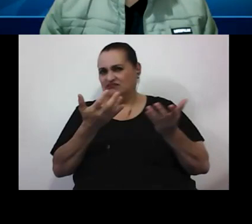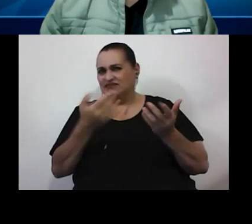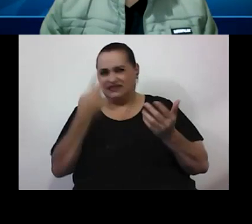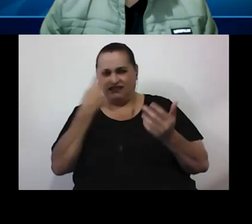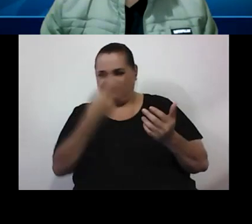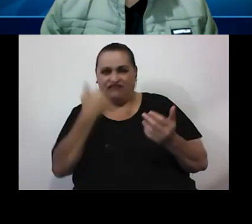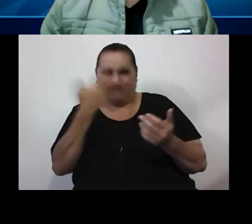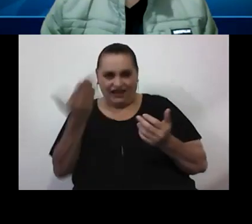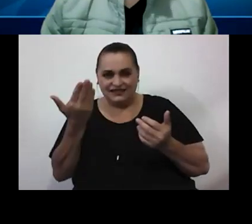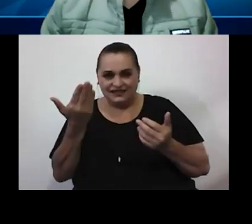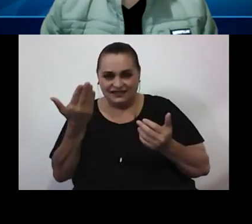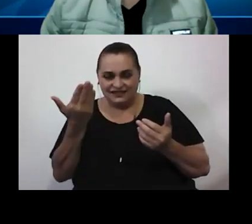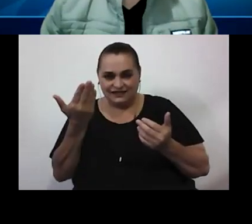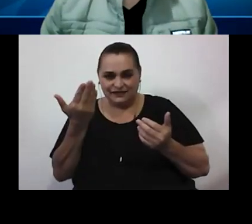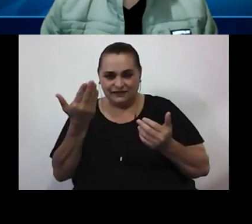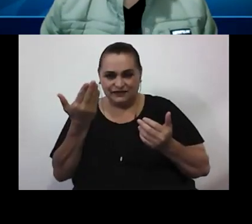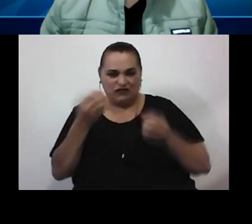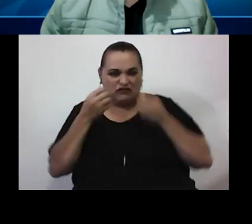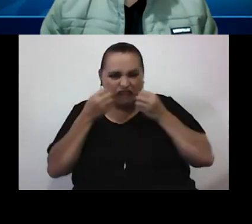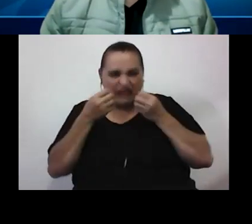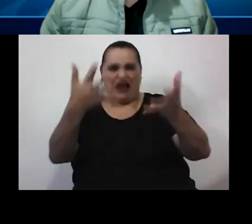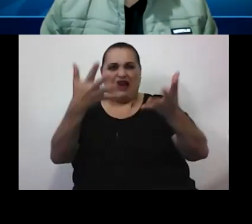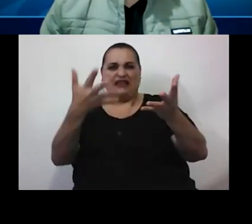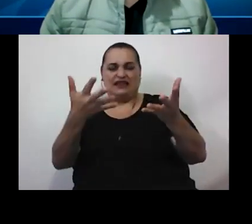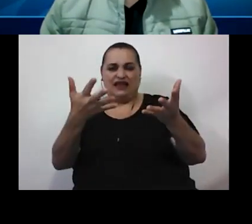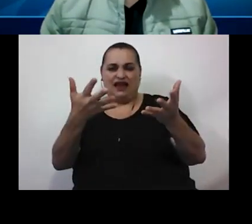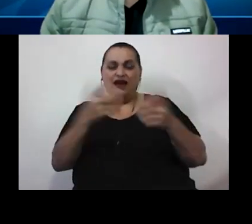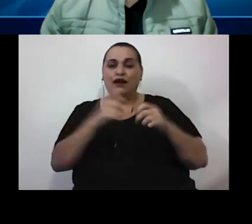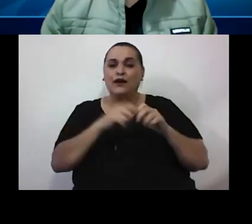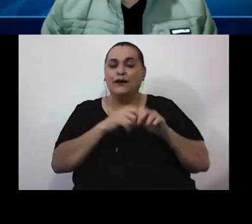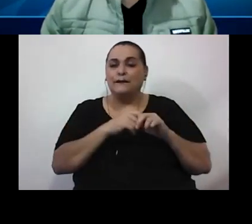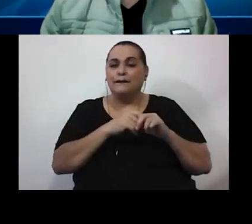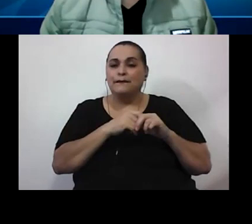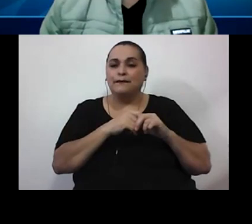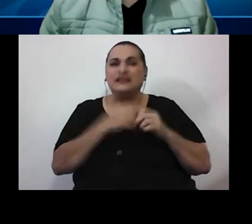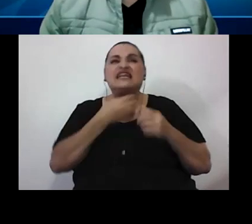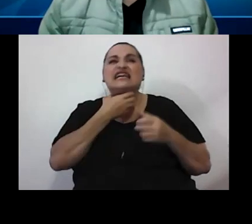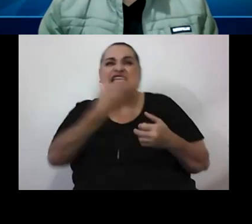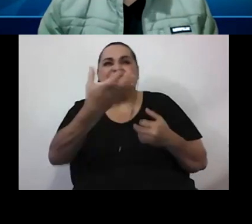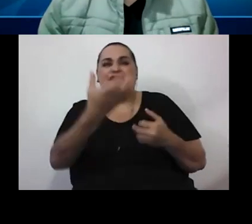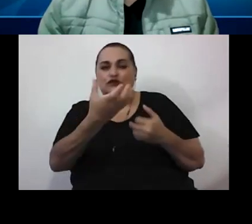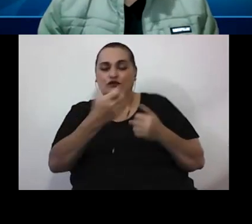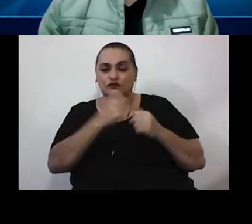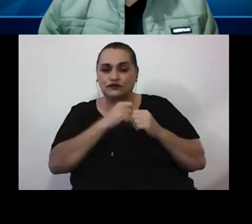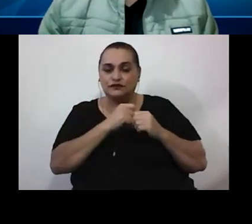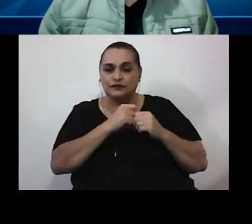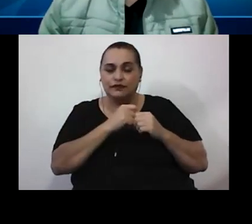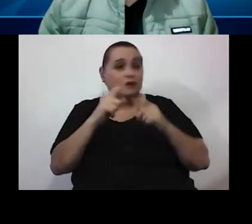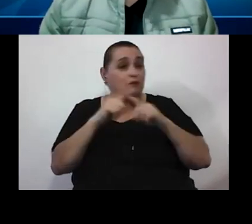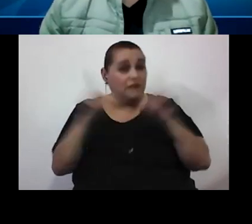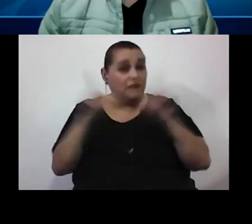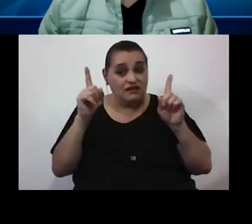eh, los regaños, eh, los gritos,